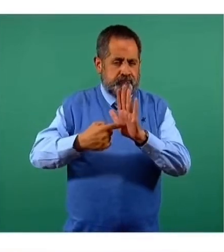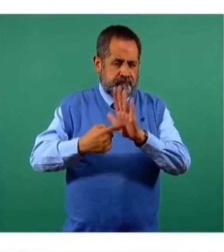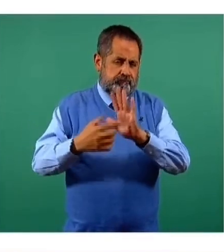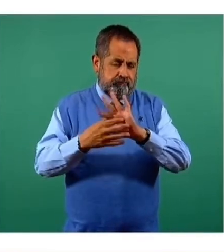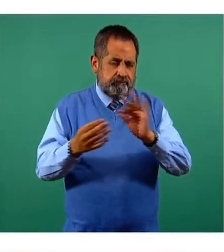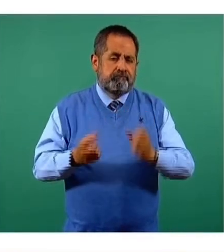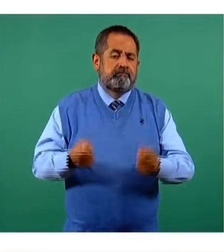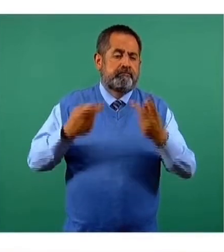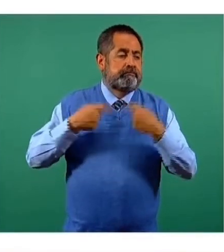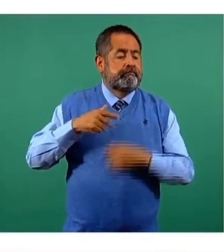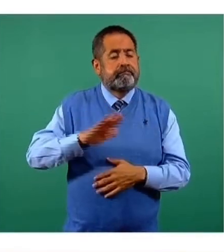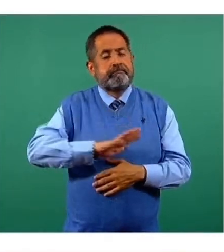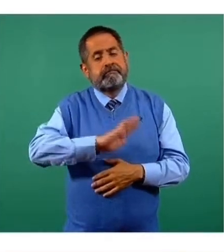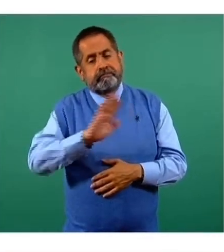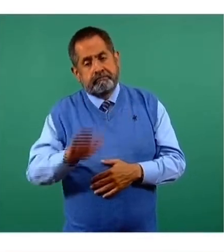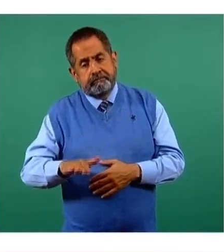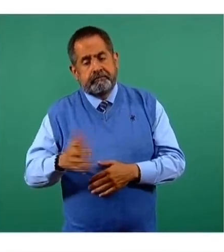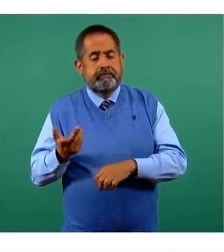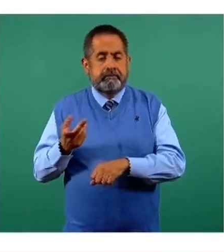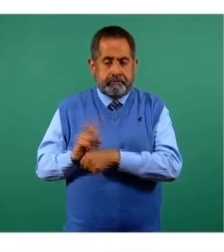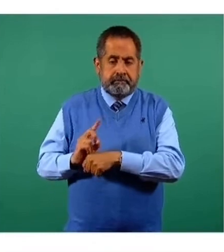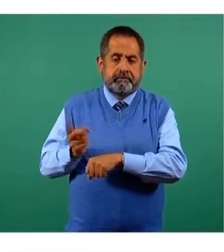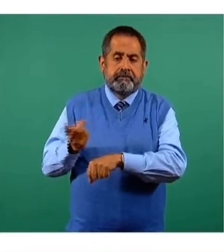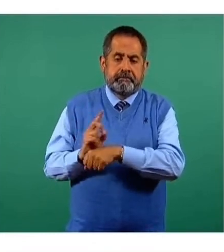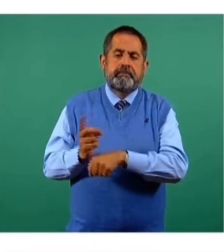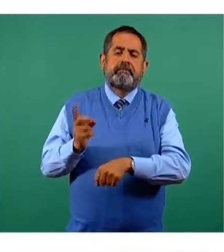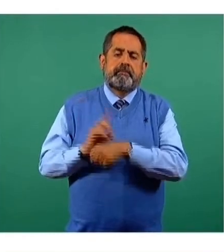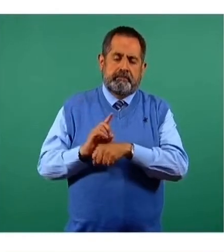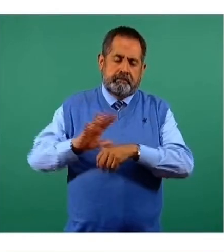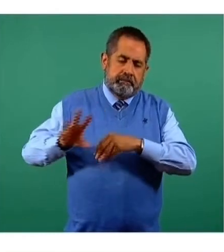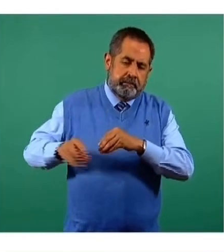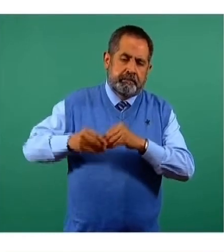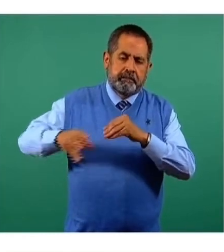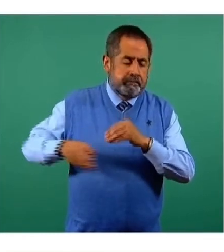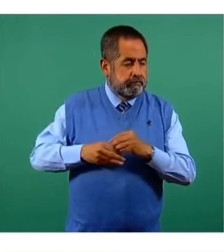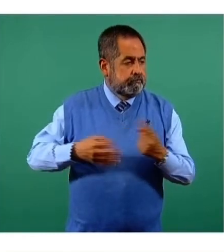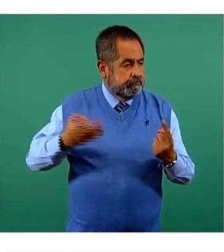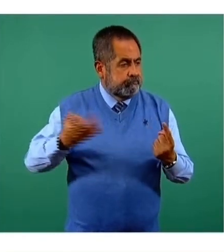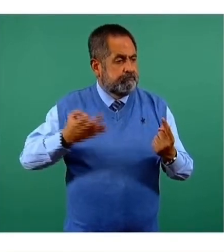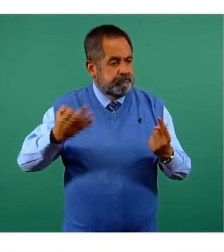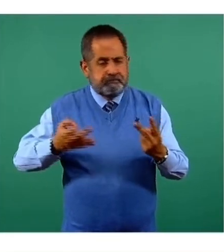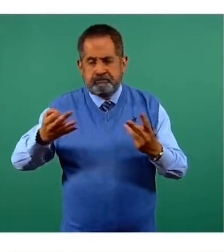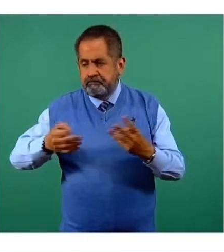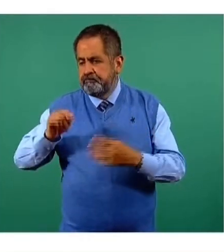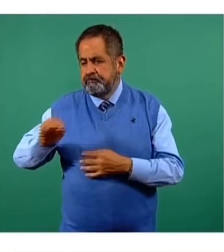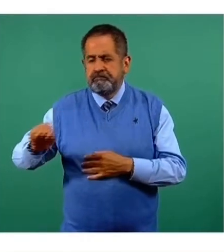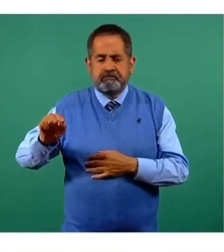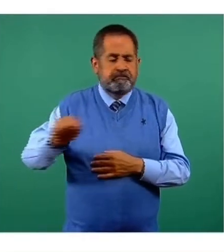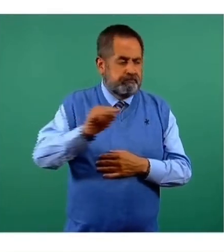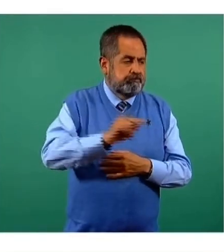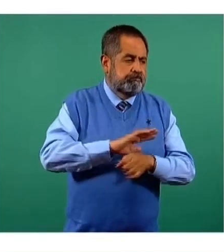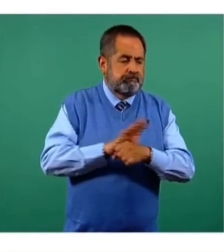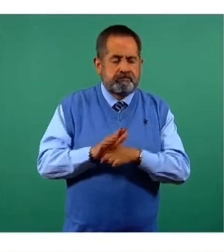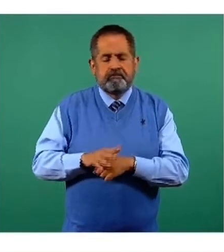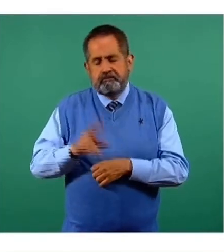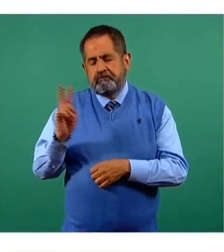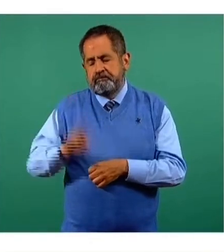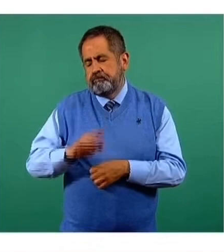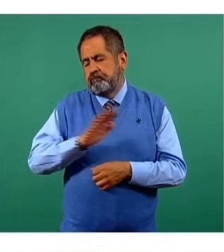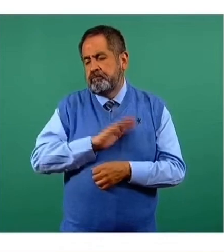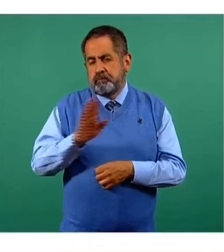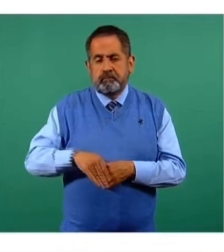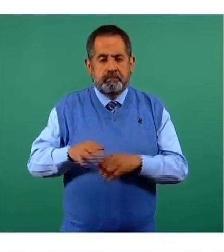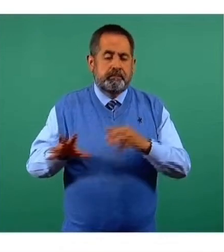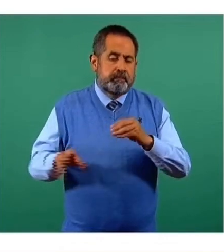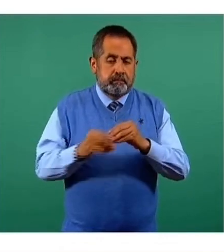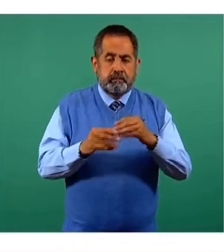de aquellas defunciones que día con día se van confirmando a través de los diferentes procesos y es muy